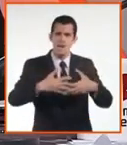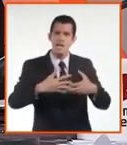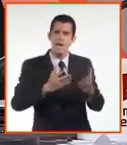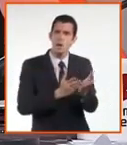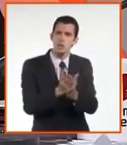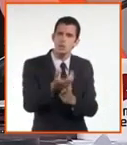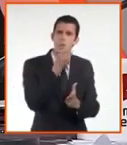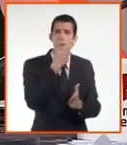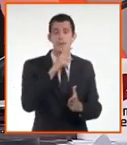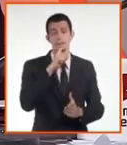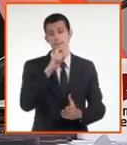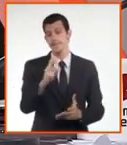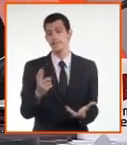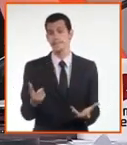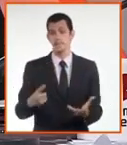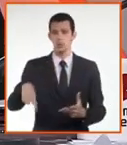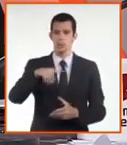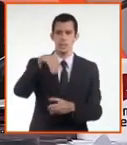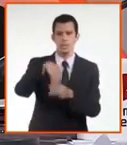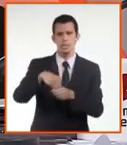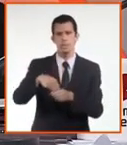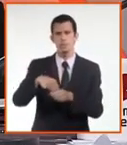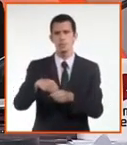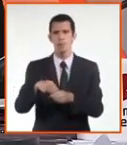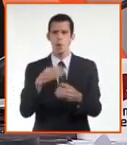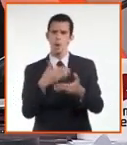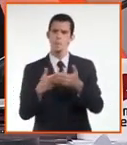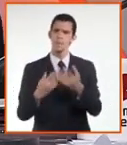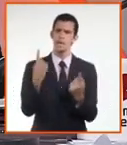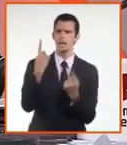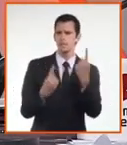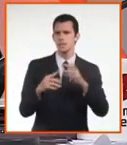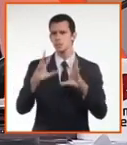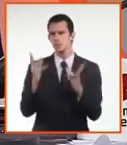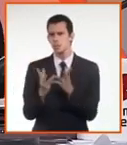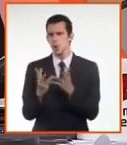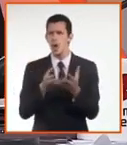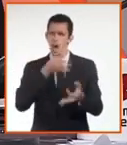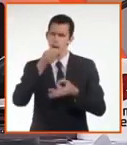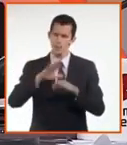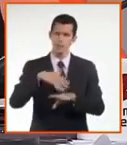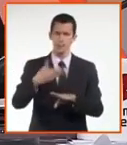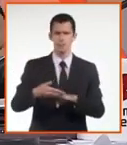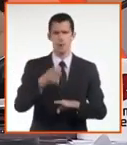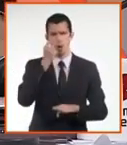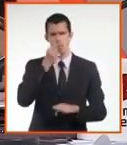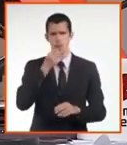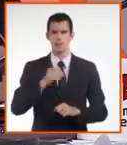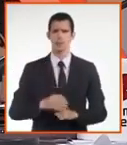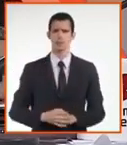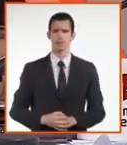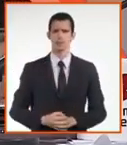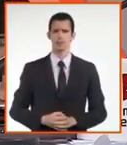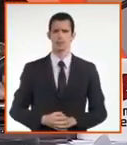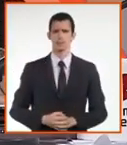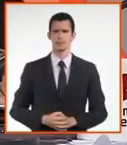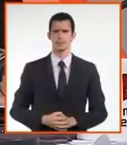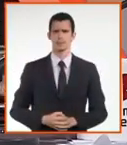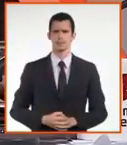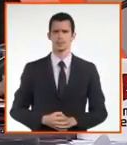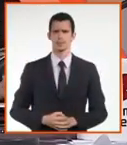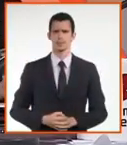de las pastillas como le llamamos los cubanos de eso vamos a hablar con el director de méxio lo hacemos un alto y regresamos con